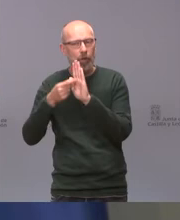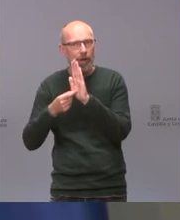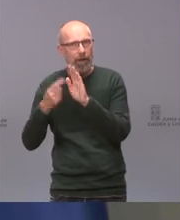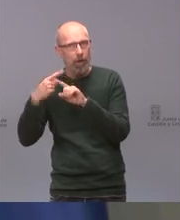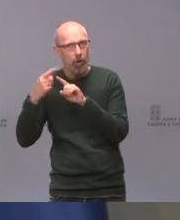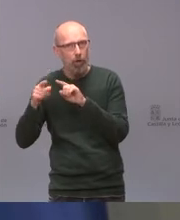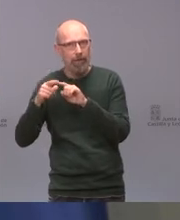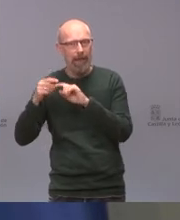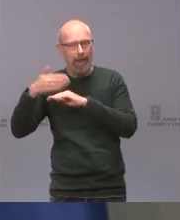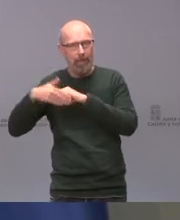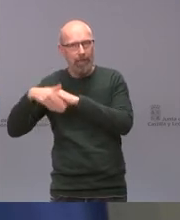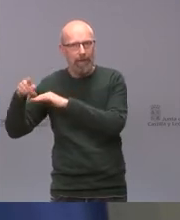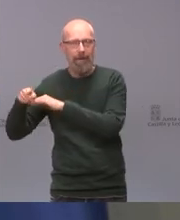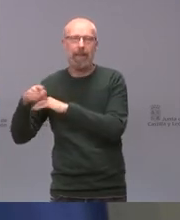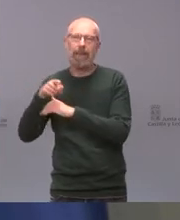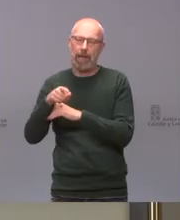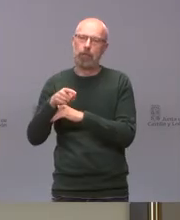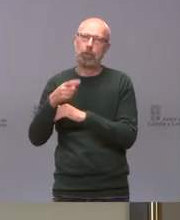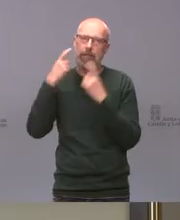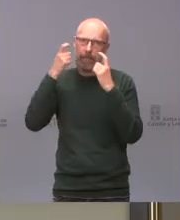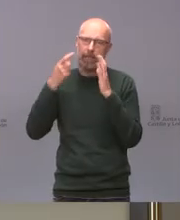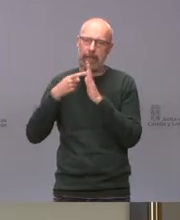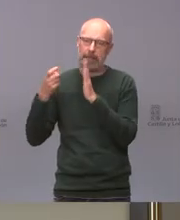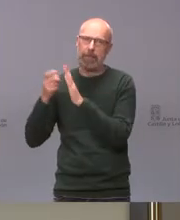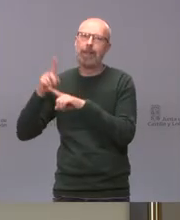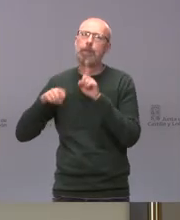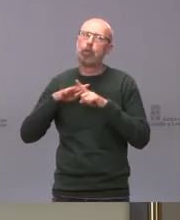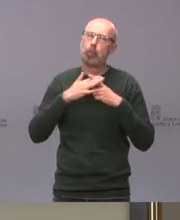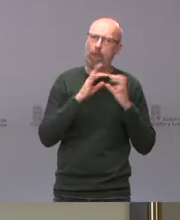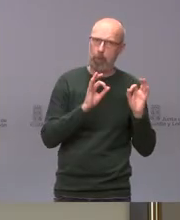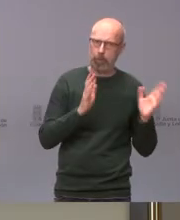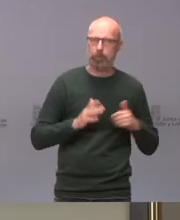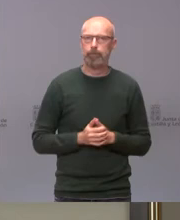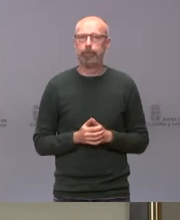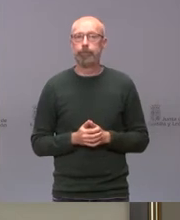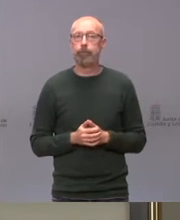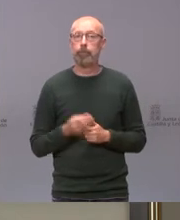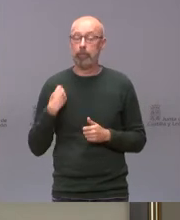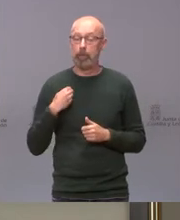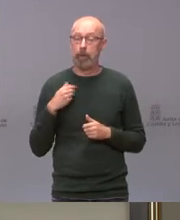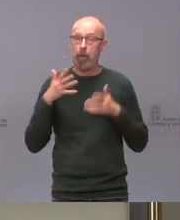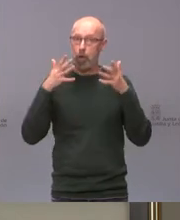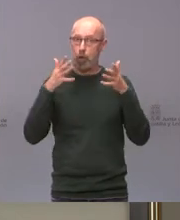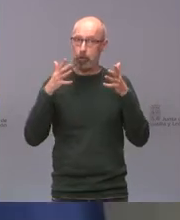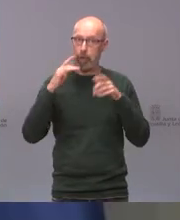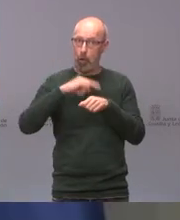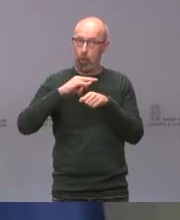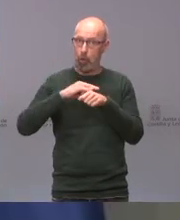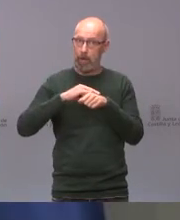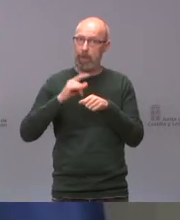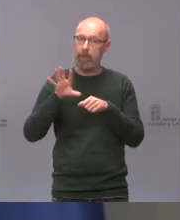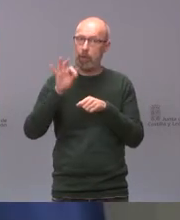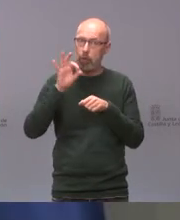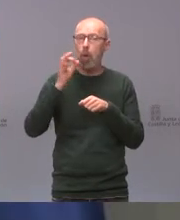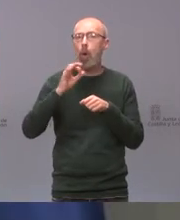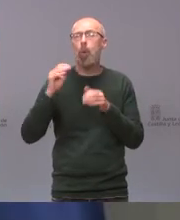mayor daño. Tiene el Consejo de Gobierno de los lunes, esta decisión se va a adoptar el jueves. Esta decisión se va a adoptar el jueves,